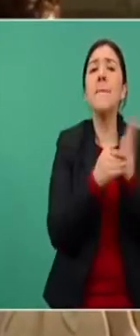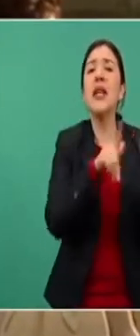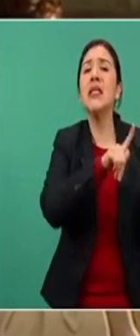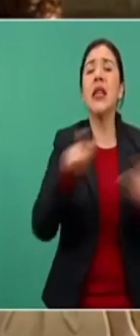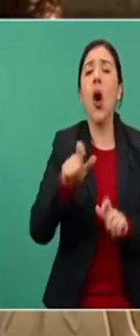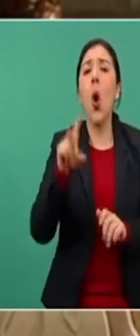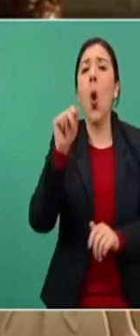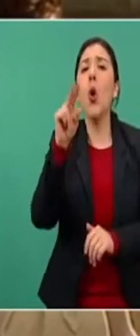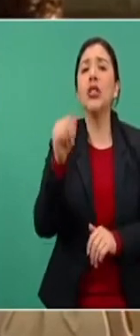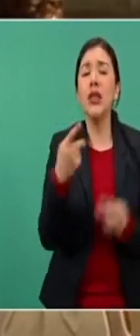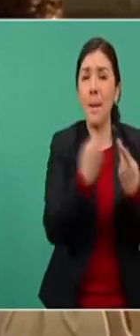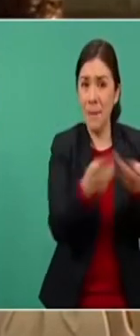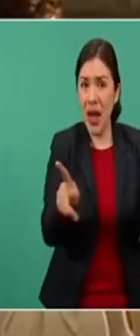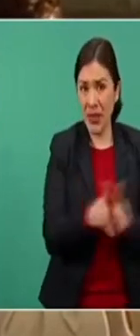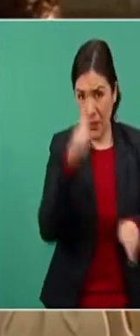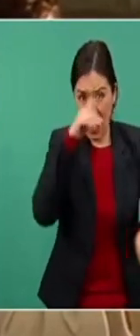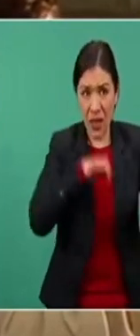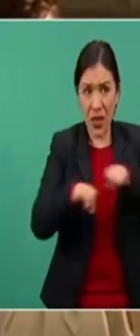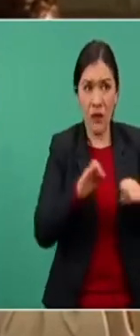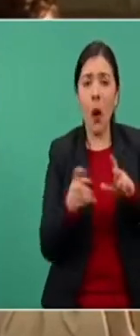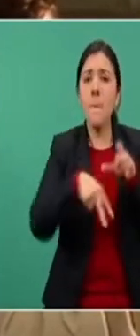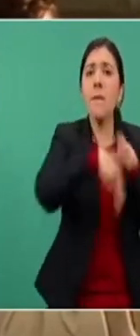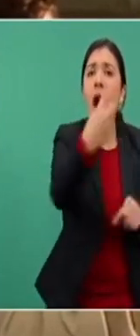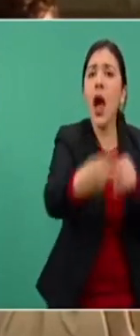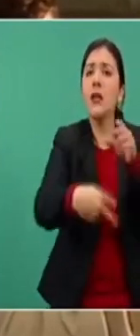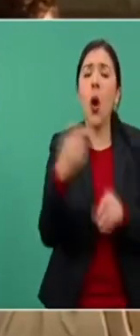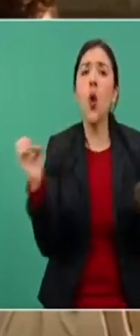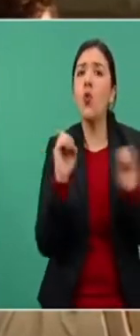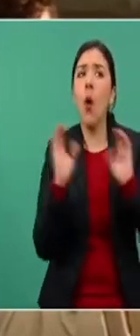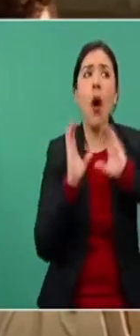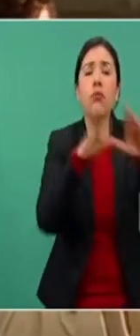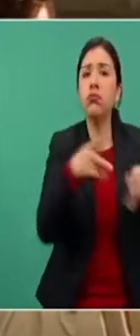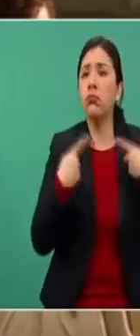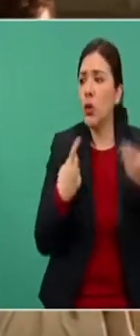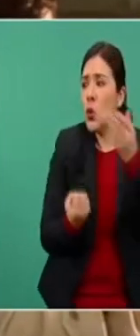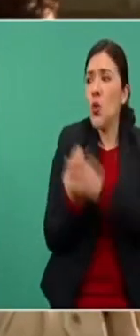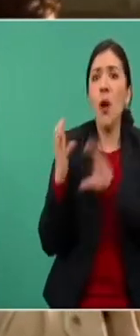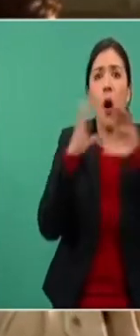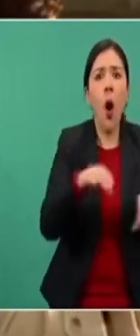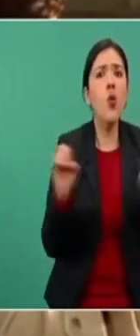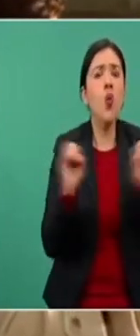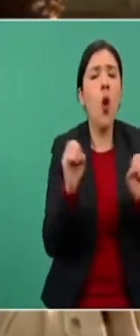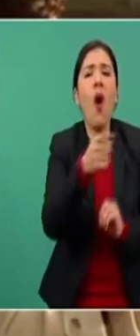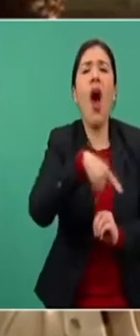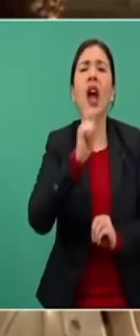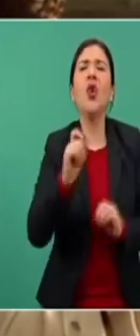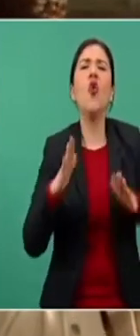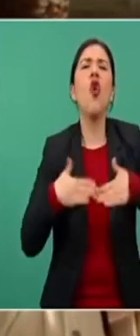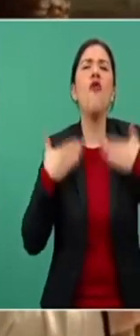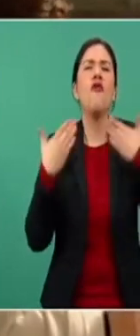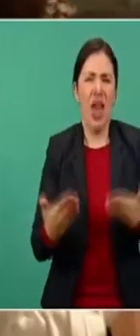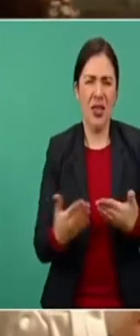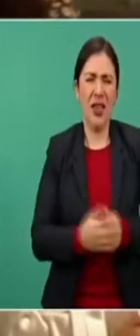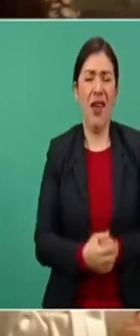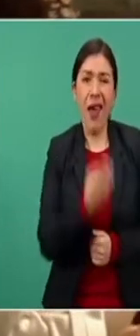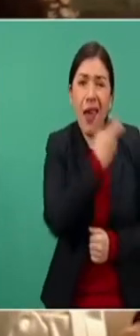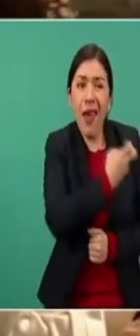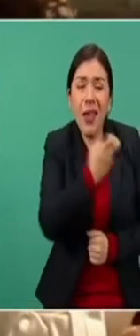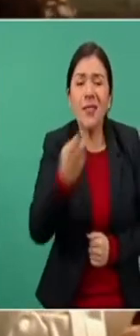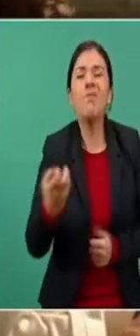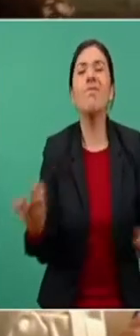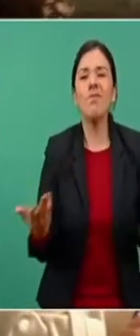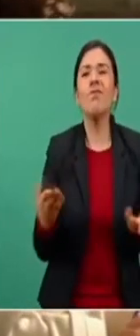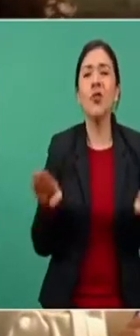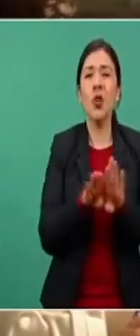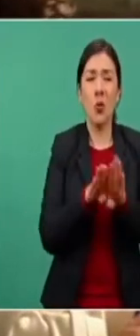plazas que no se han ocupado, o sea, vacantes, plazas de confianza, y que esto hace que